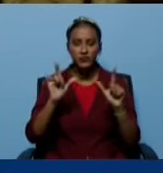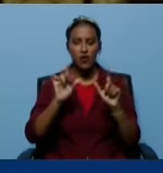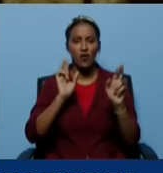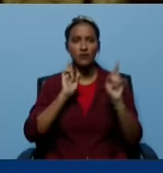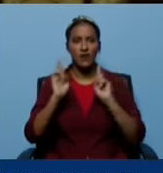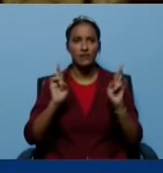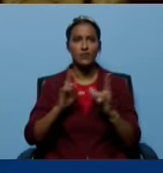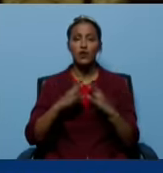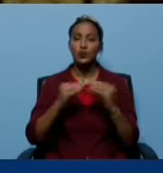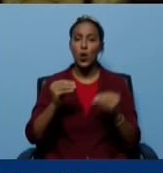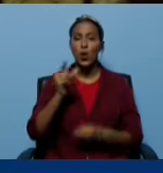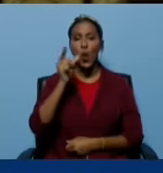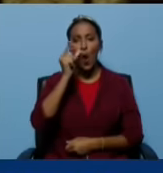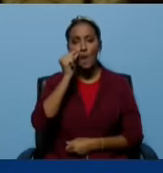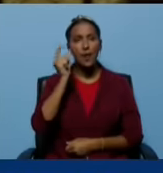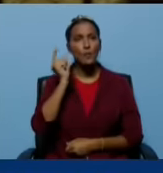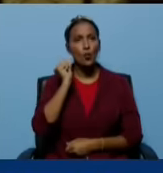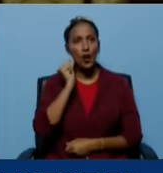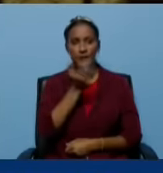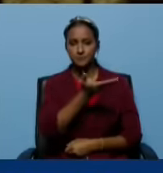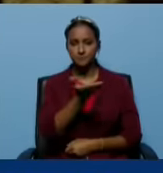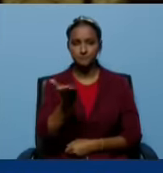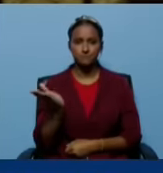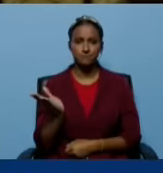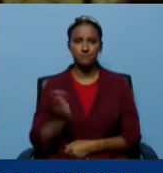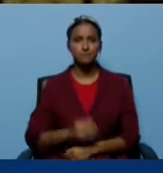Señoras y señores.